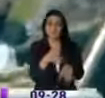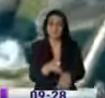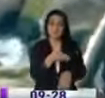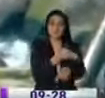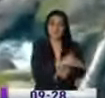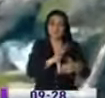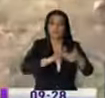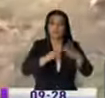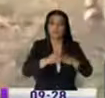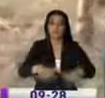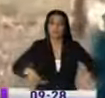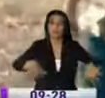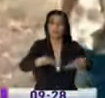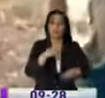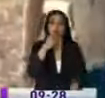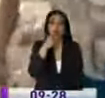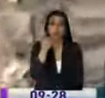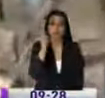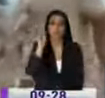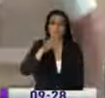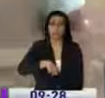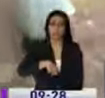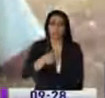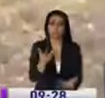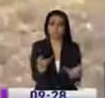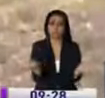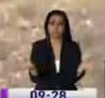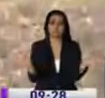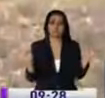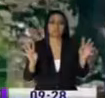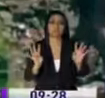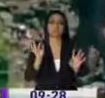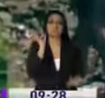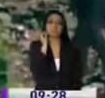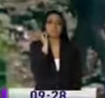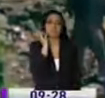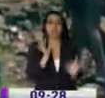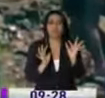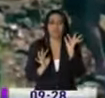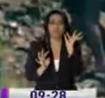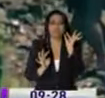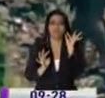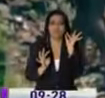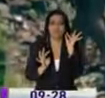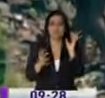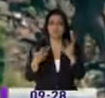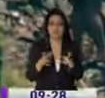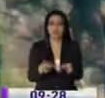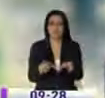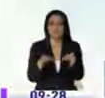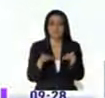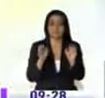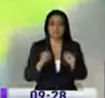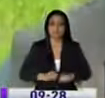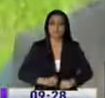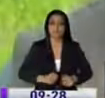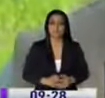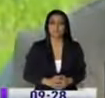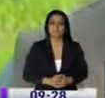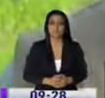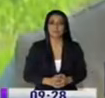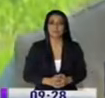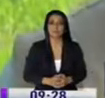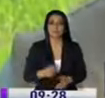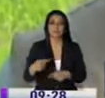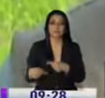esas comunidades, los hombres podían tener varias mujeres en su hogar. ¿Cómo era esto ya permitido? Era